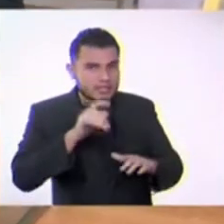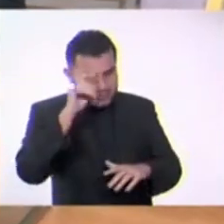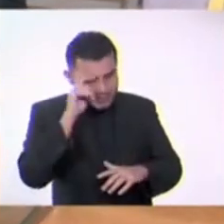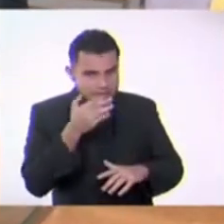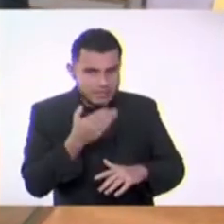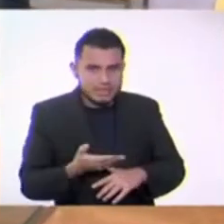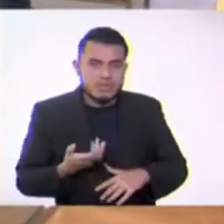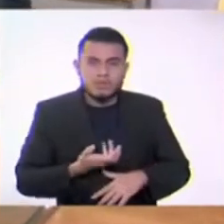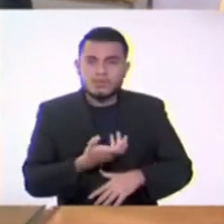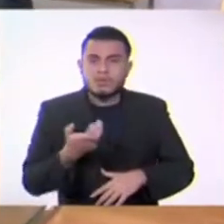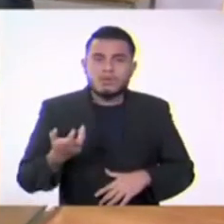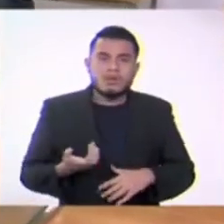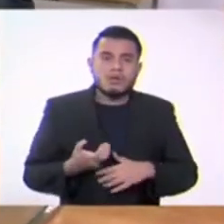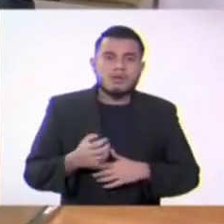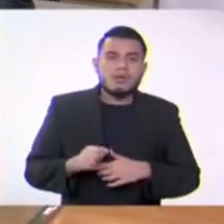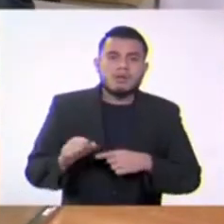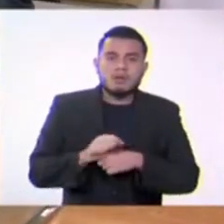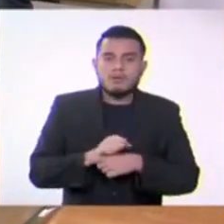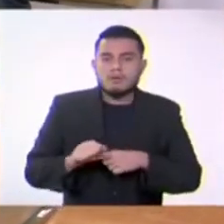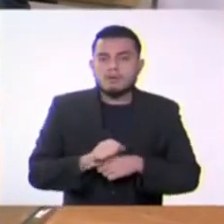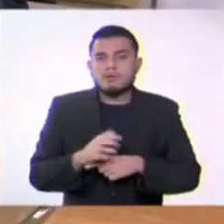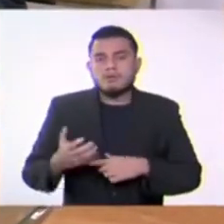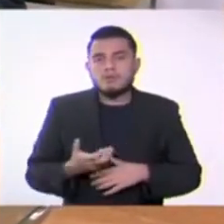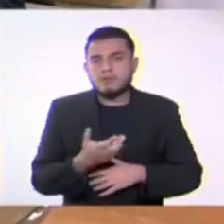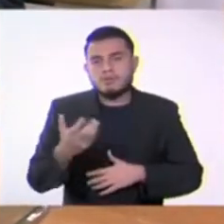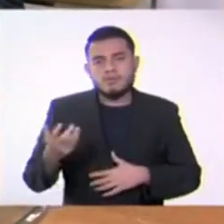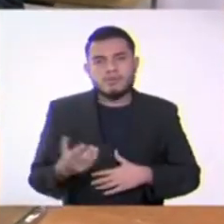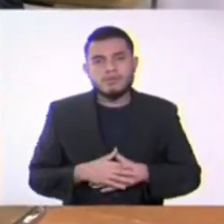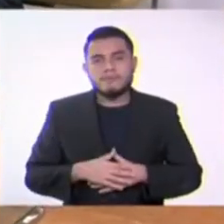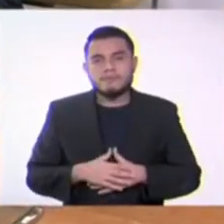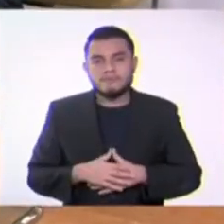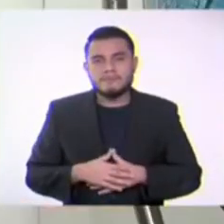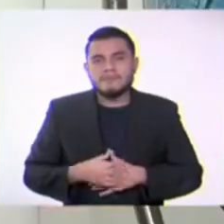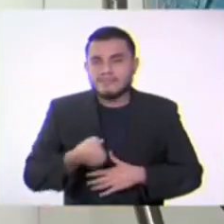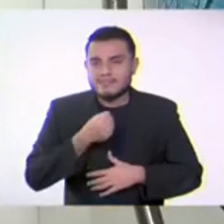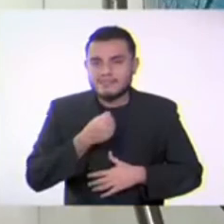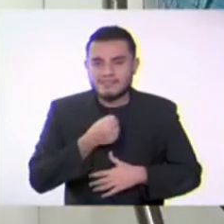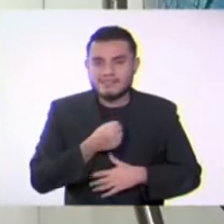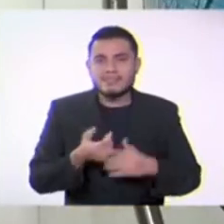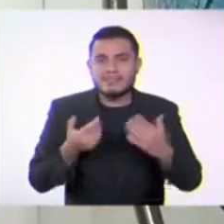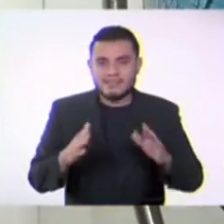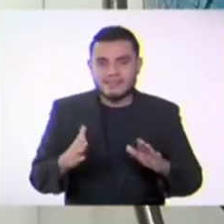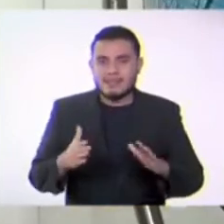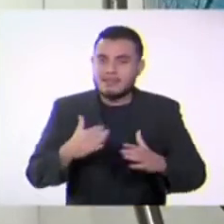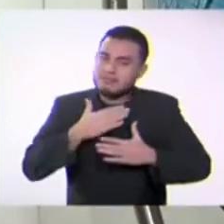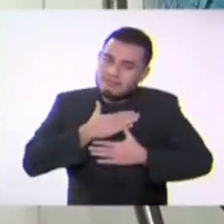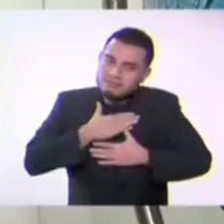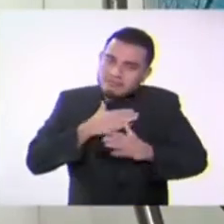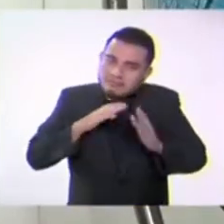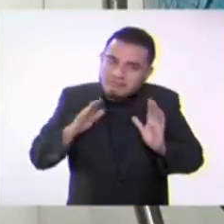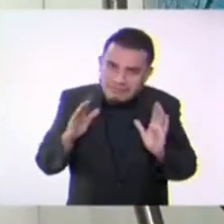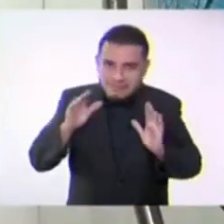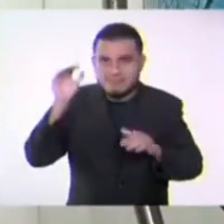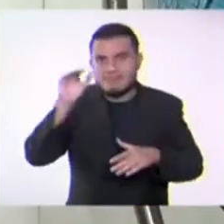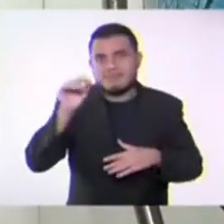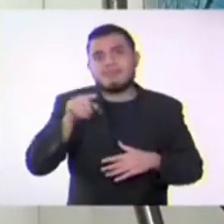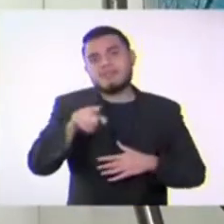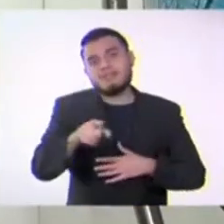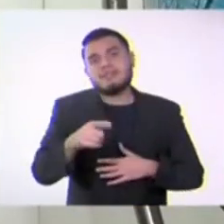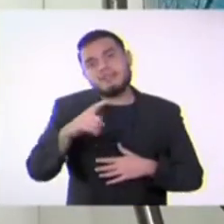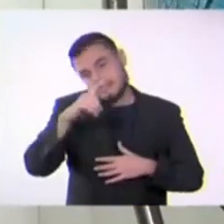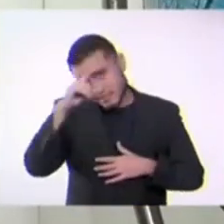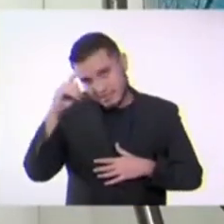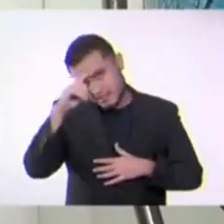esta reflexión, por toda esta información. Y así como decía Federico, nosotros ya cumplimos con nuestra tarea. La tarea de los estudiantes es